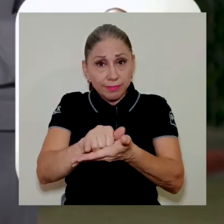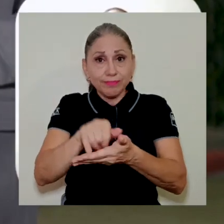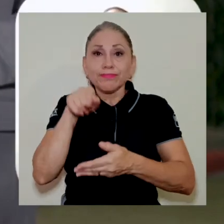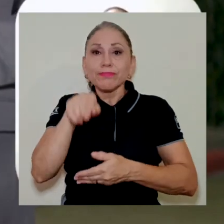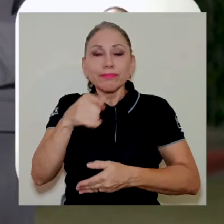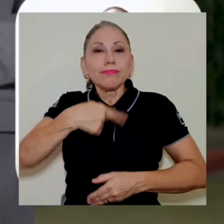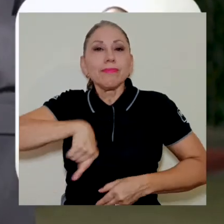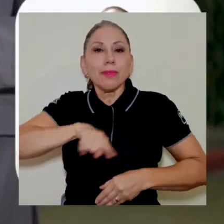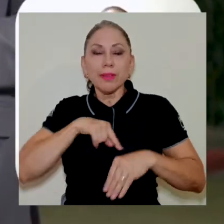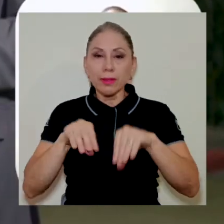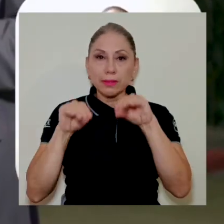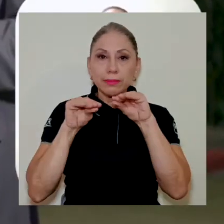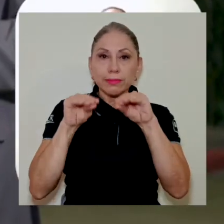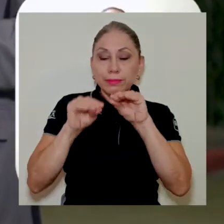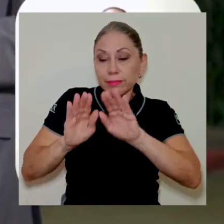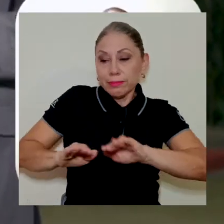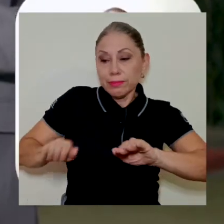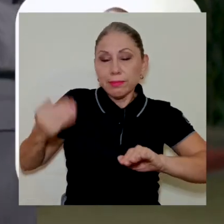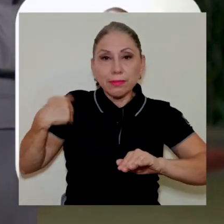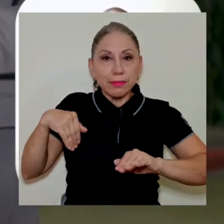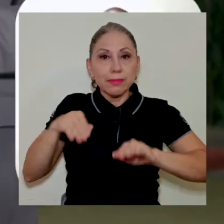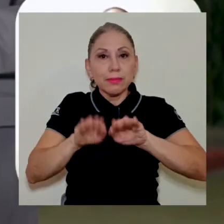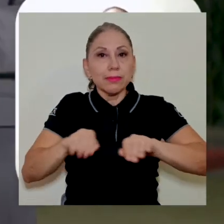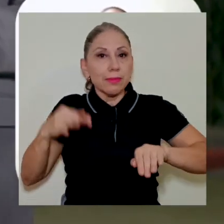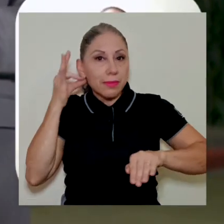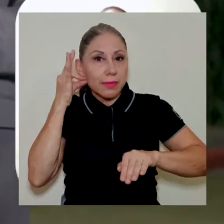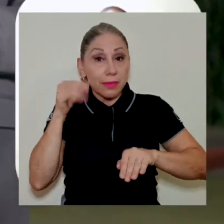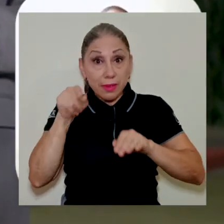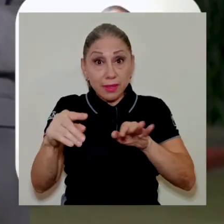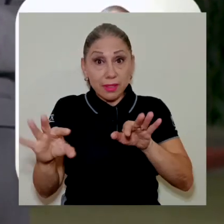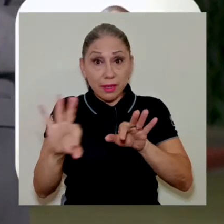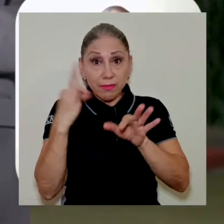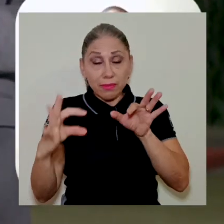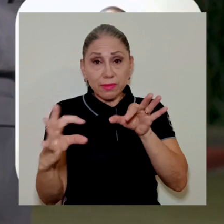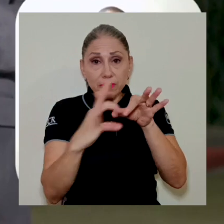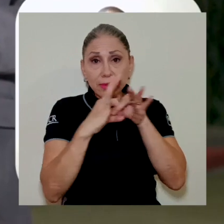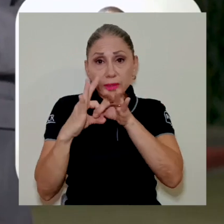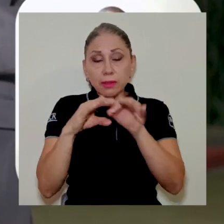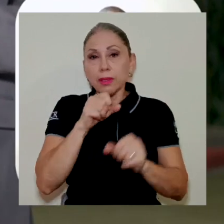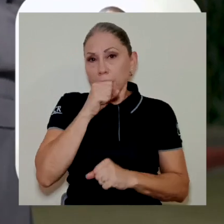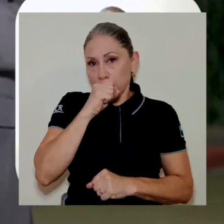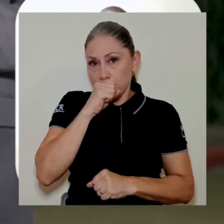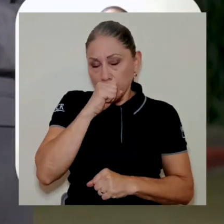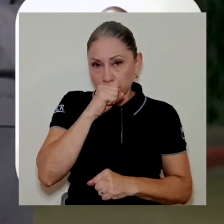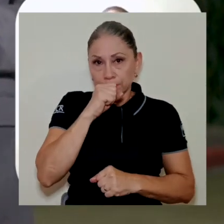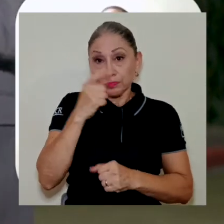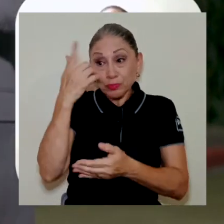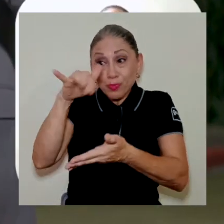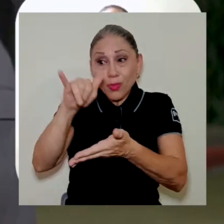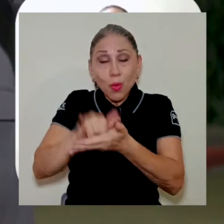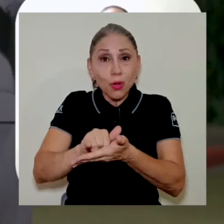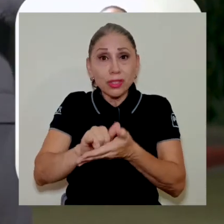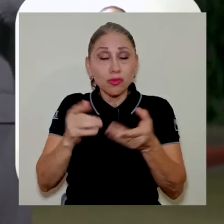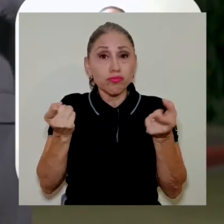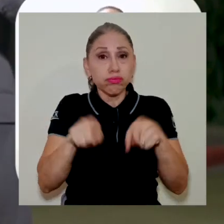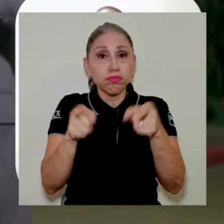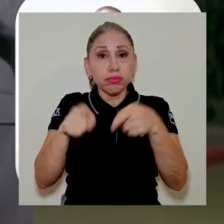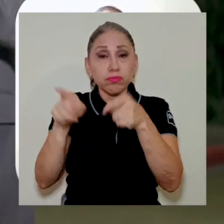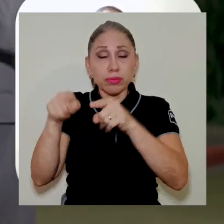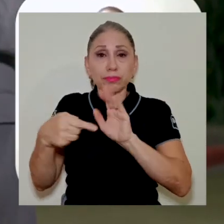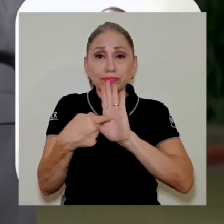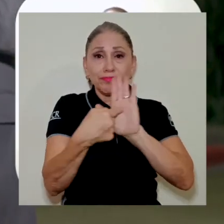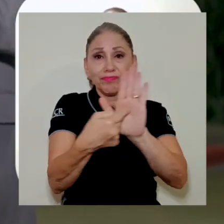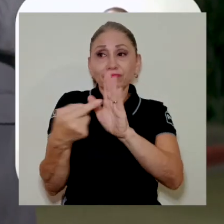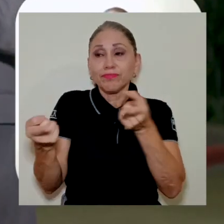le estamos enseñando a nuestros niños y niñas, que esa es la forma de relacionarnos. Bueno, y por eso es que entonces se nos disparan todos los indicadores de